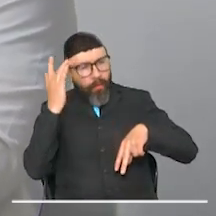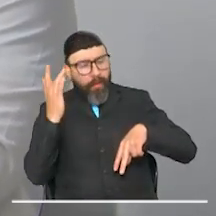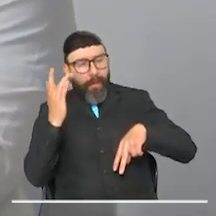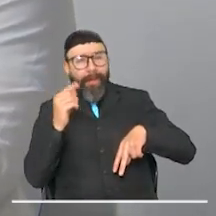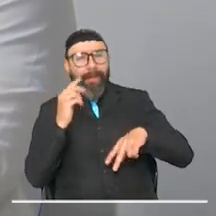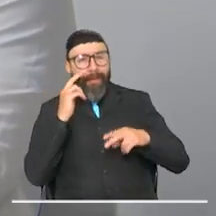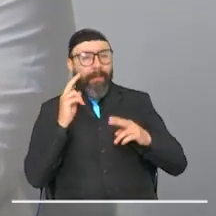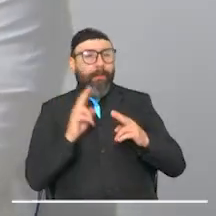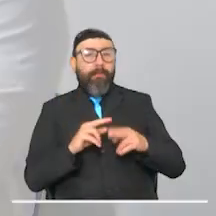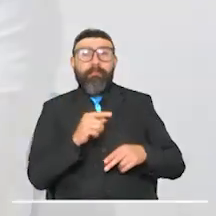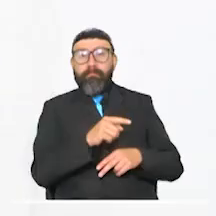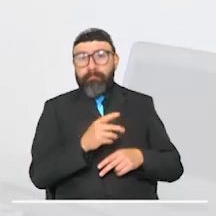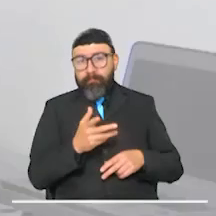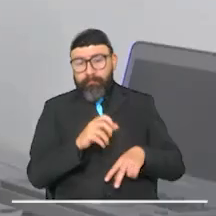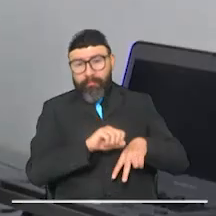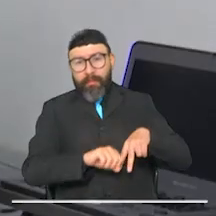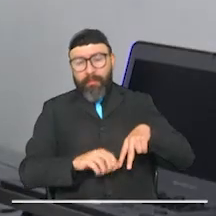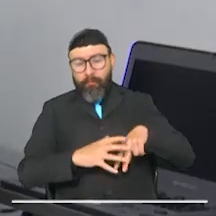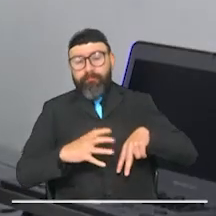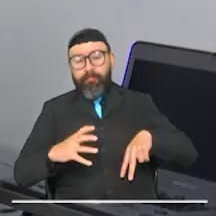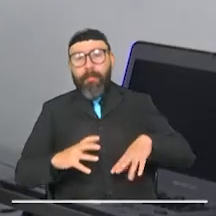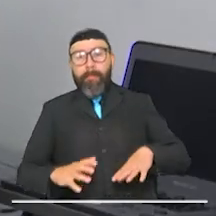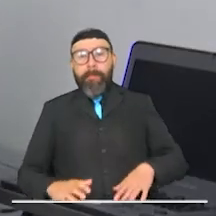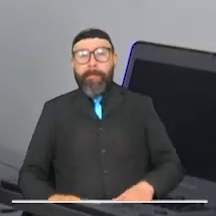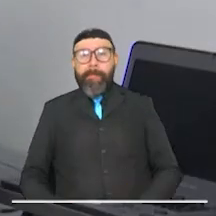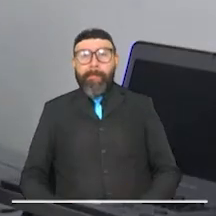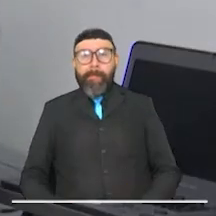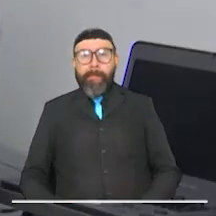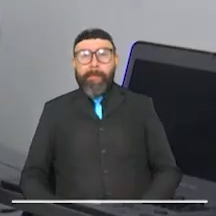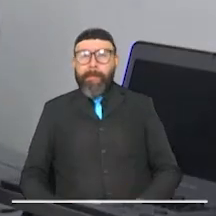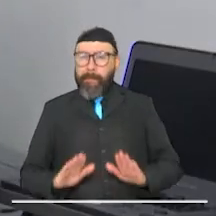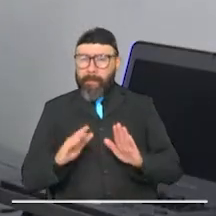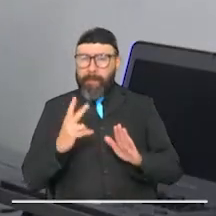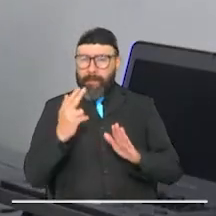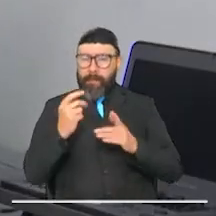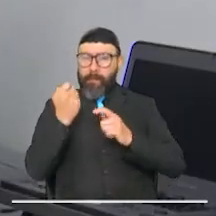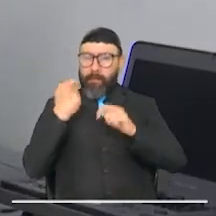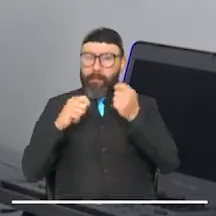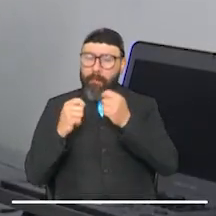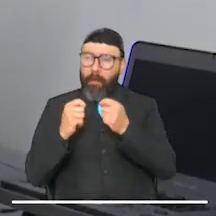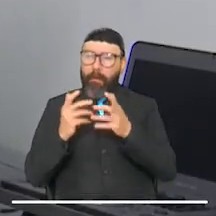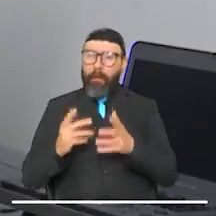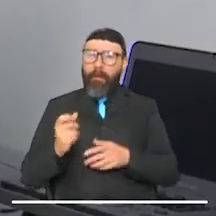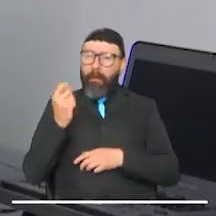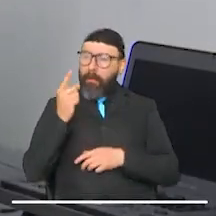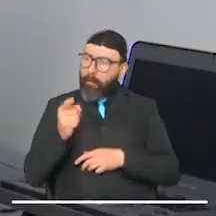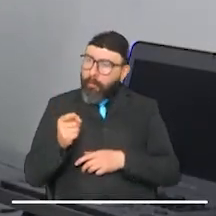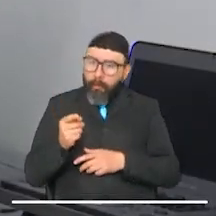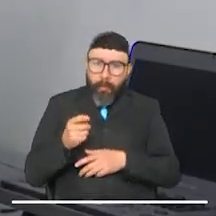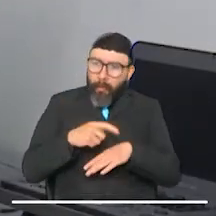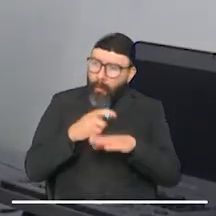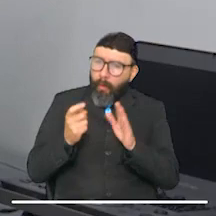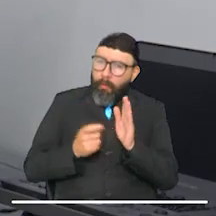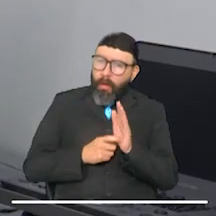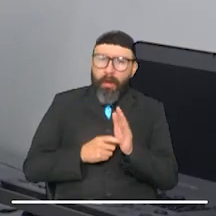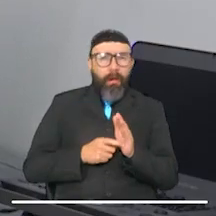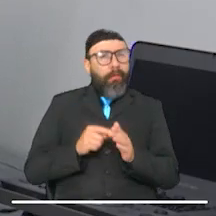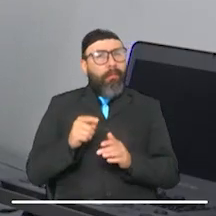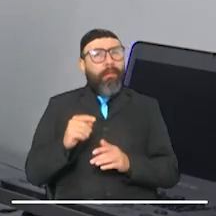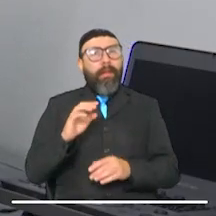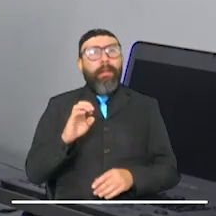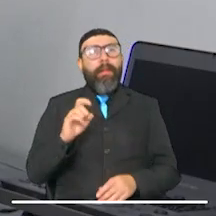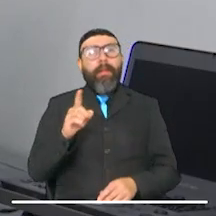hinchazón en las piernas Bueno vamos directo saludables para que entendamos un poco todo el concepto de la escleroterapia